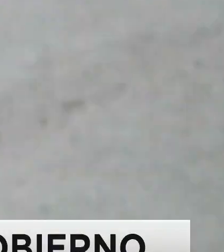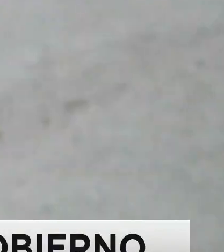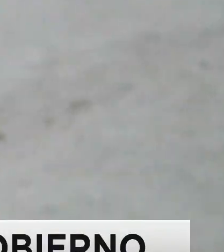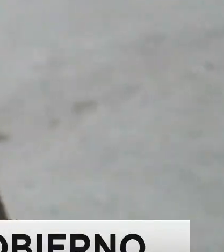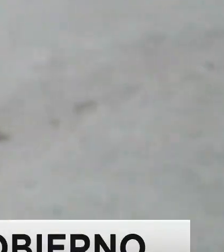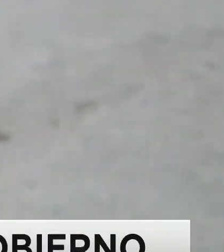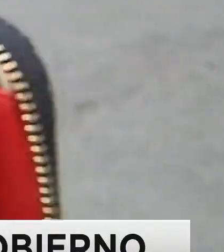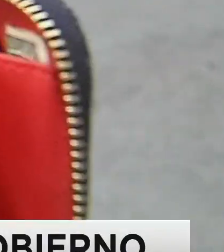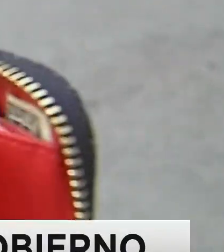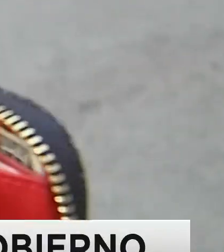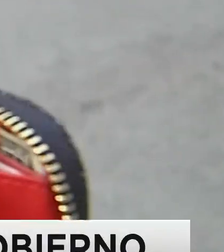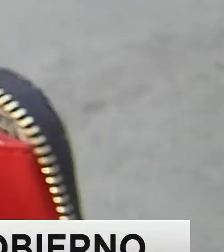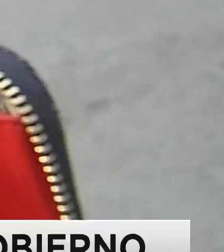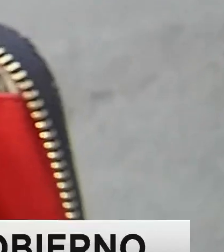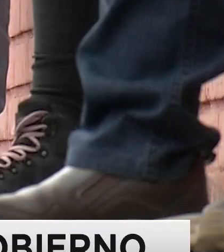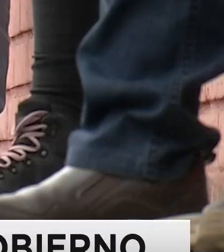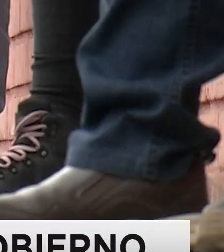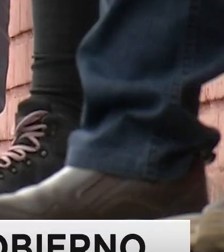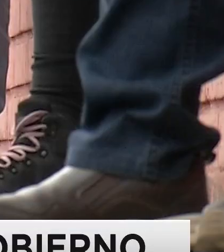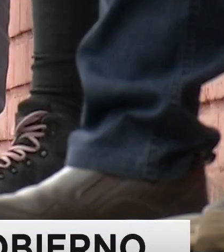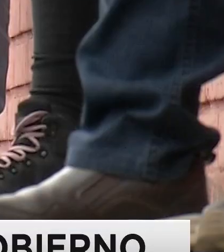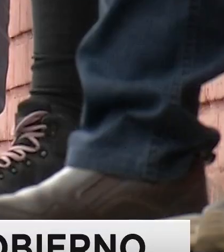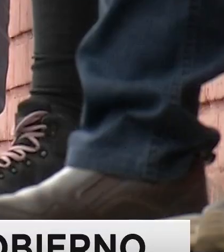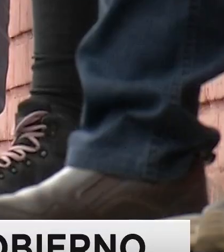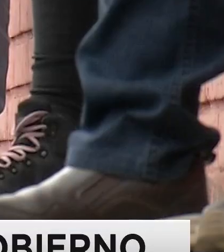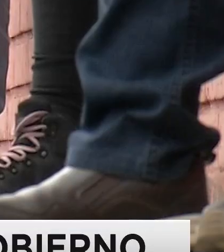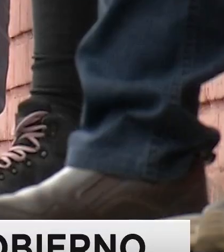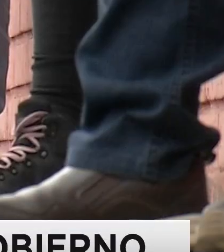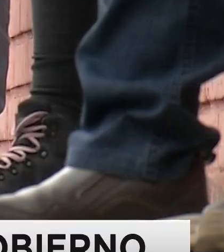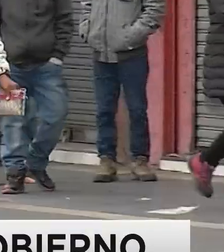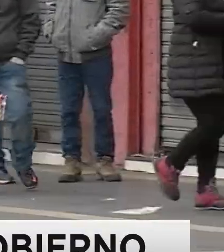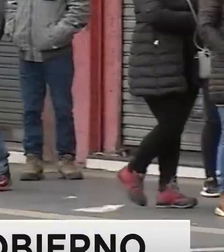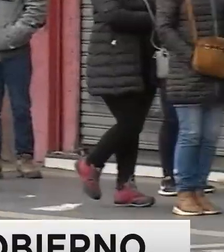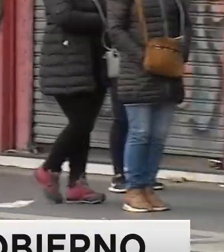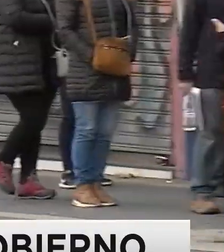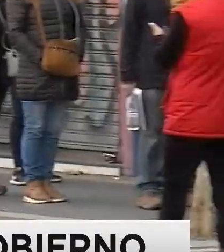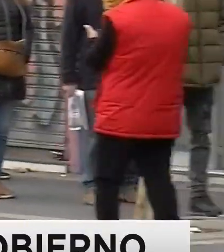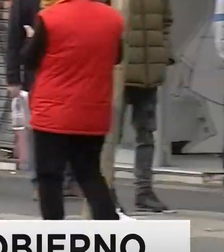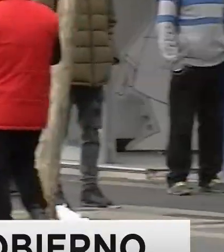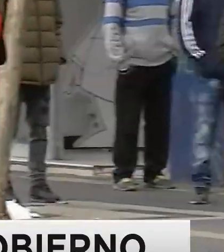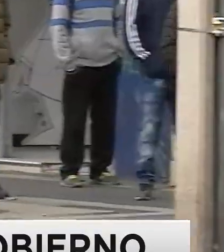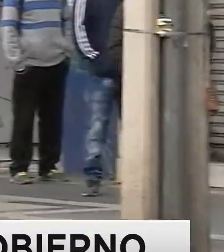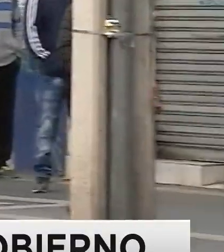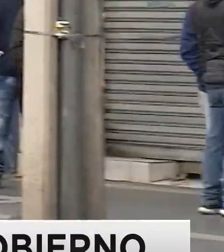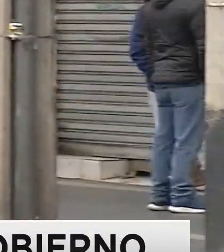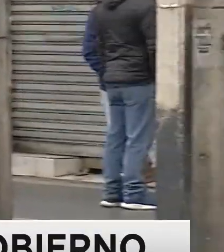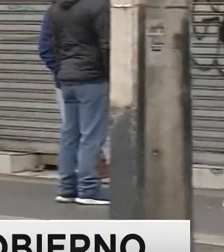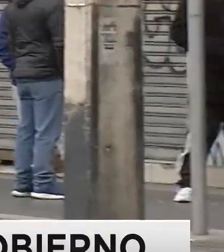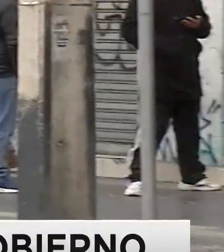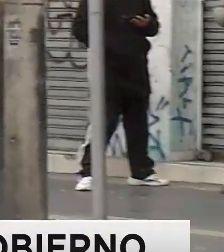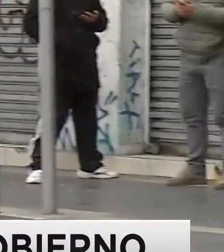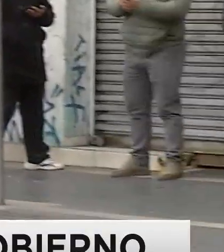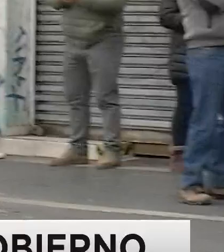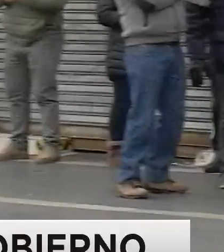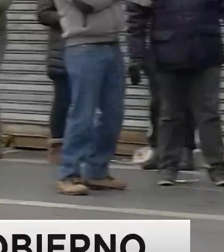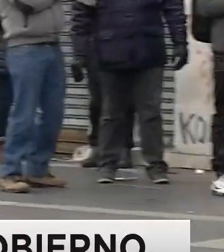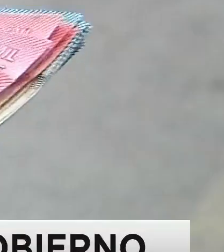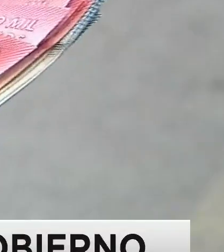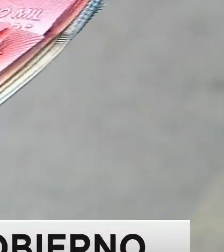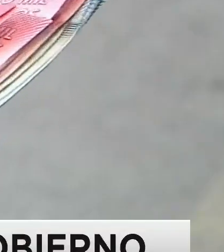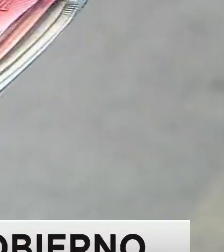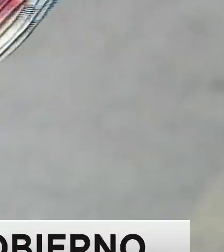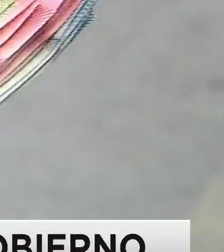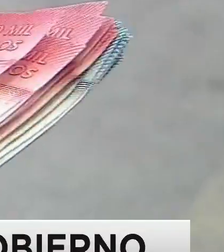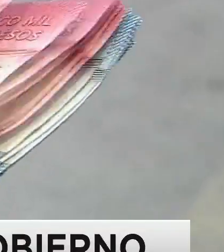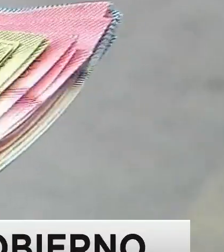una renta básica universal de unos 600.000 pesos para una familia de 4 integrantes. ¿Hay opciones de